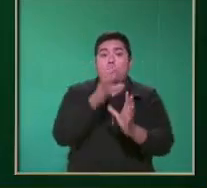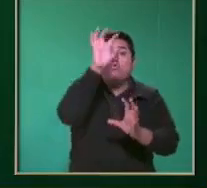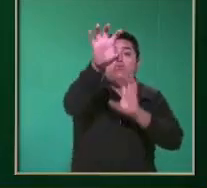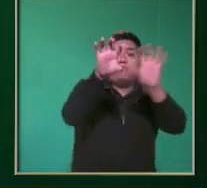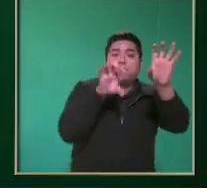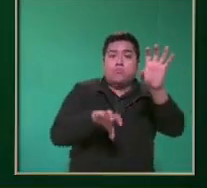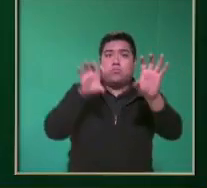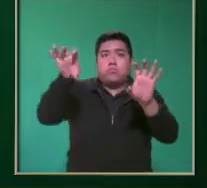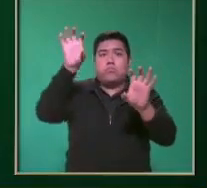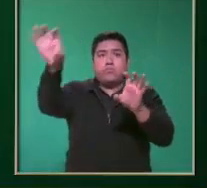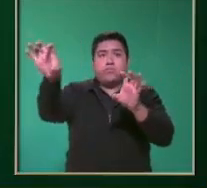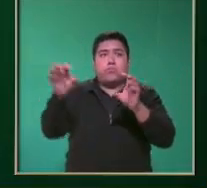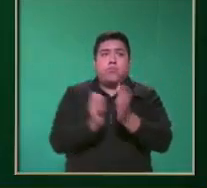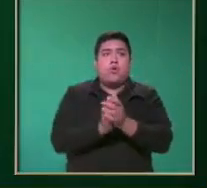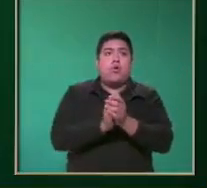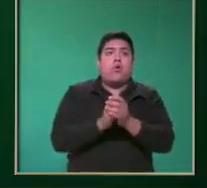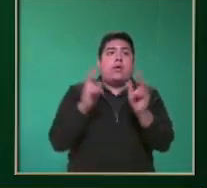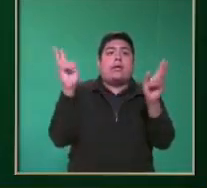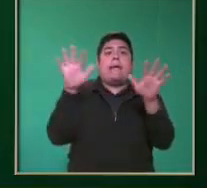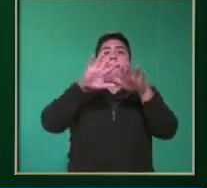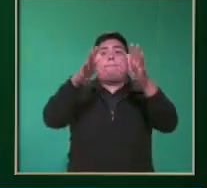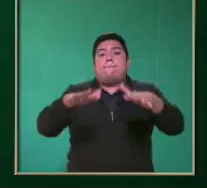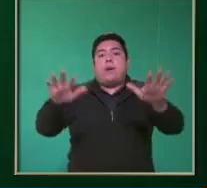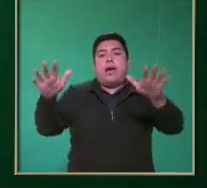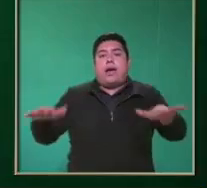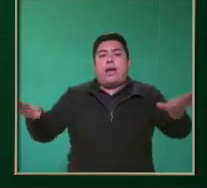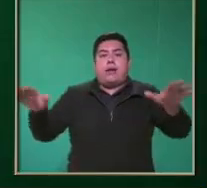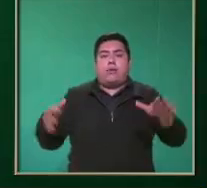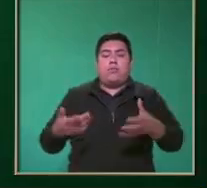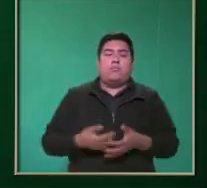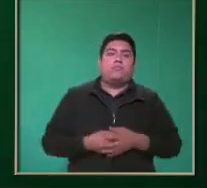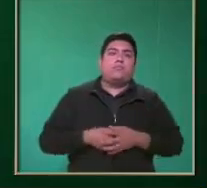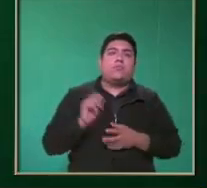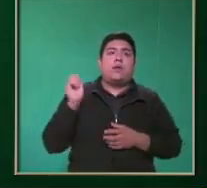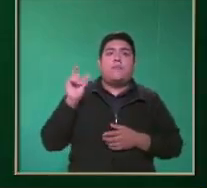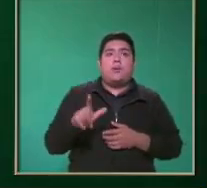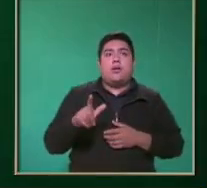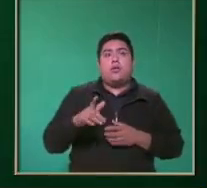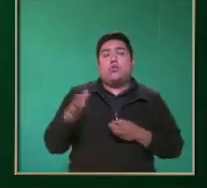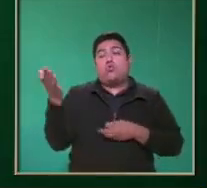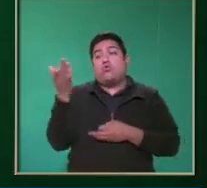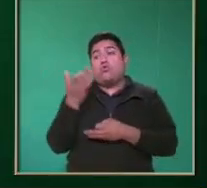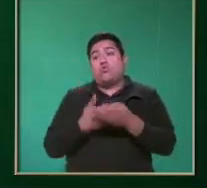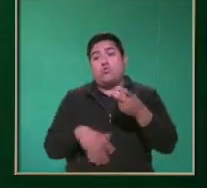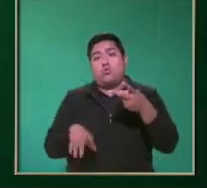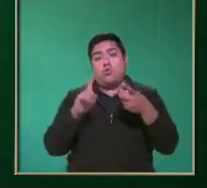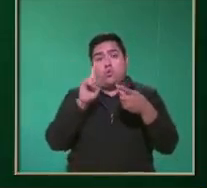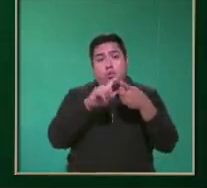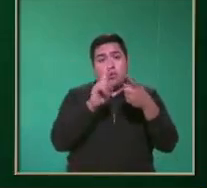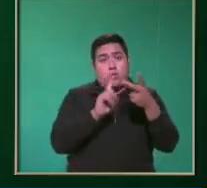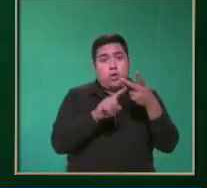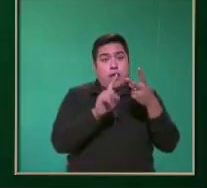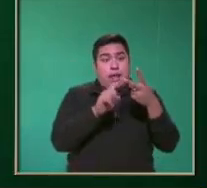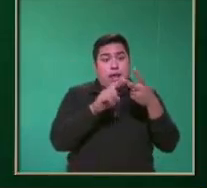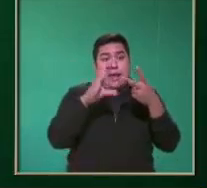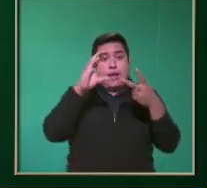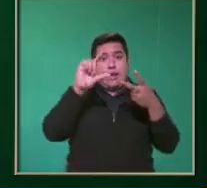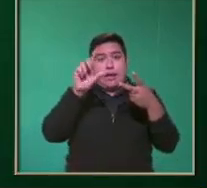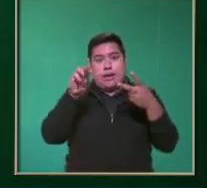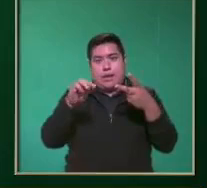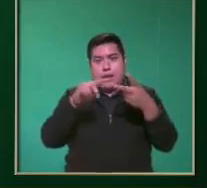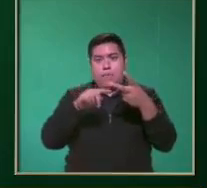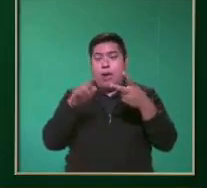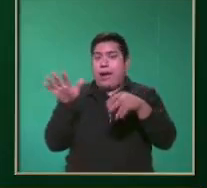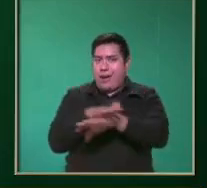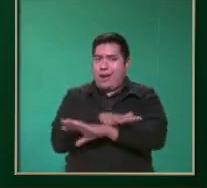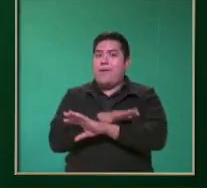clima dan significado al estado del tiempo. Los factores influyen para que ese estado del tiempo